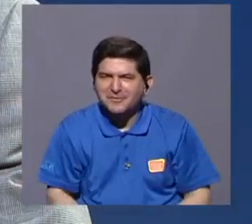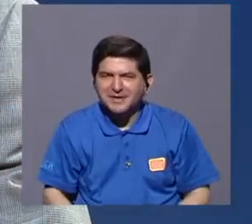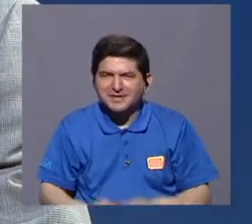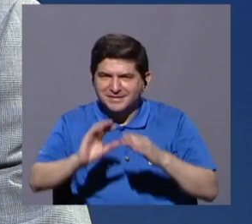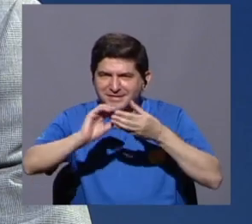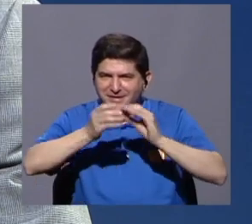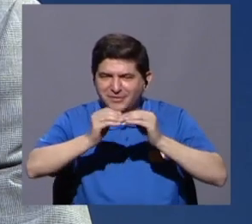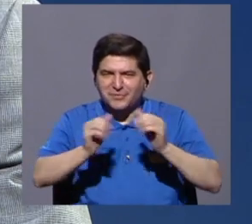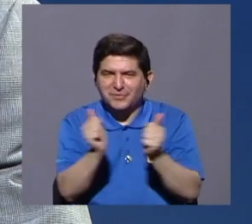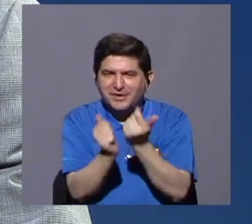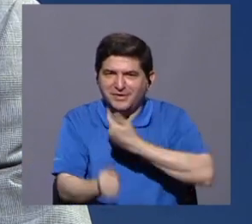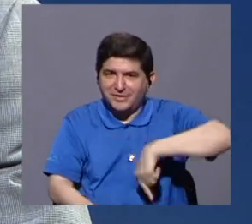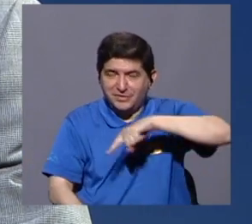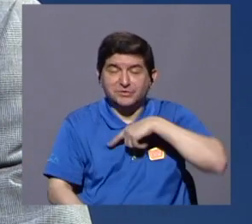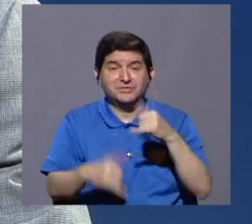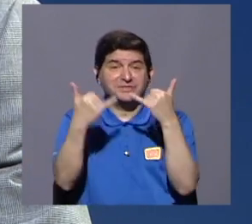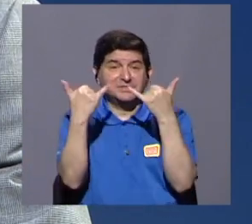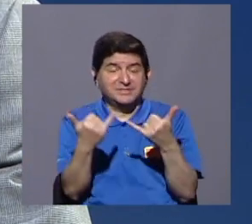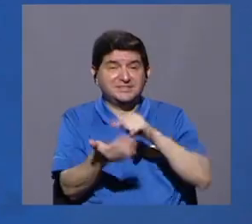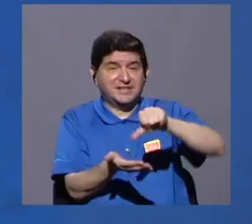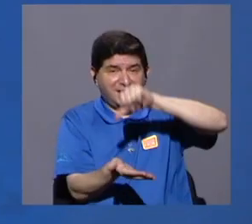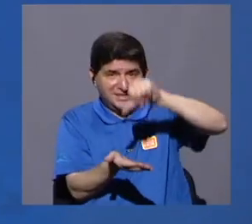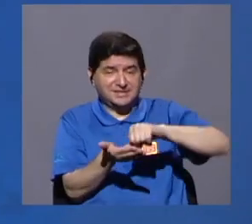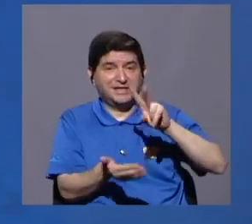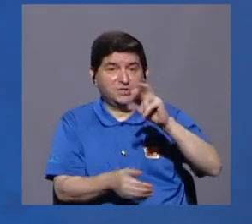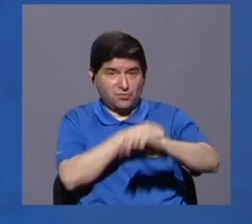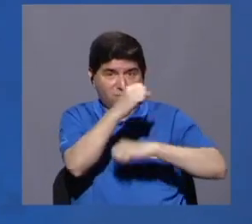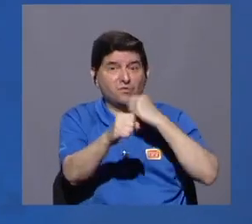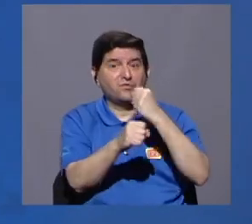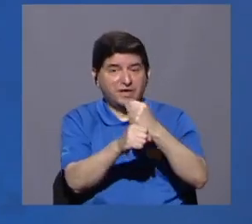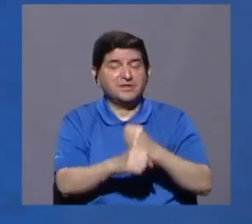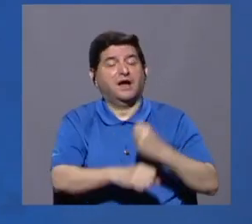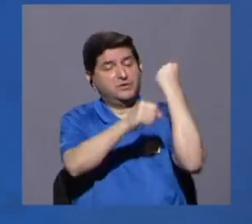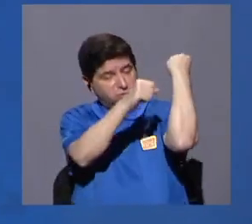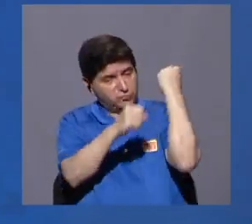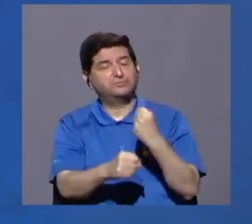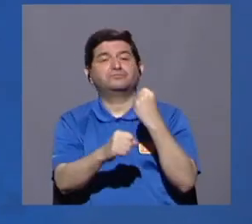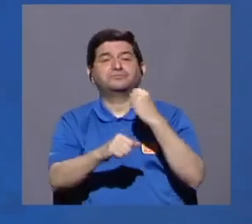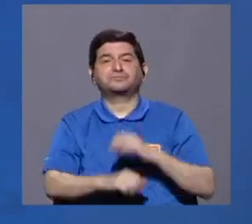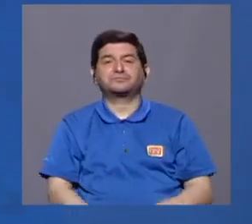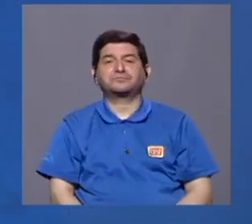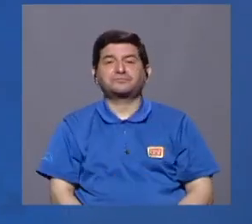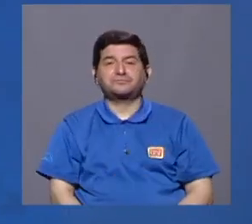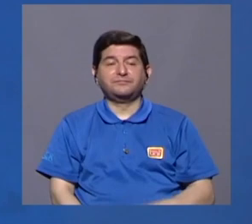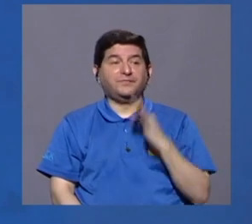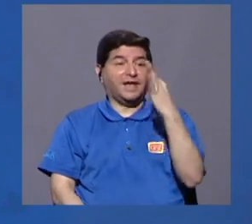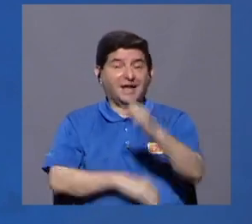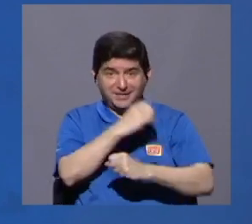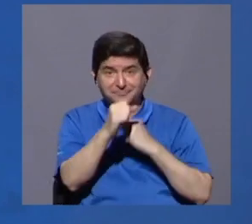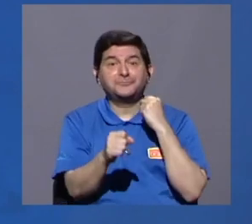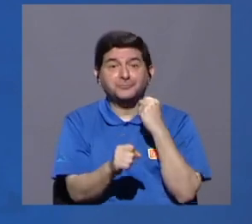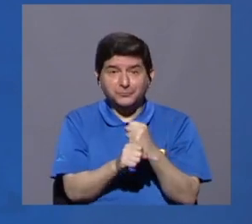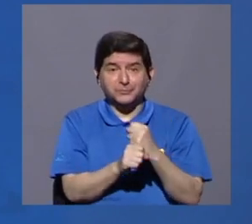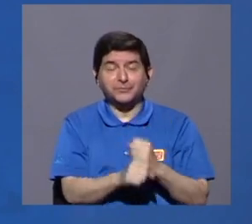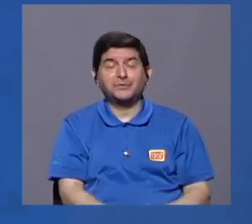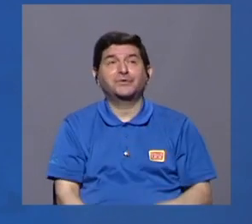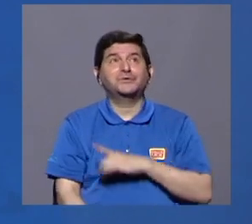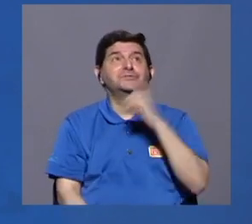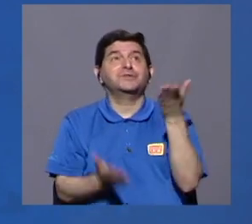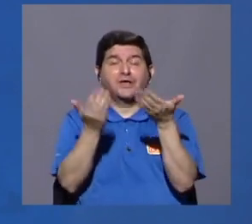bueno en fin después ya casi cumple 20 años de haberse fundado de hecho el próximo año si os quiere los